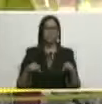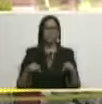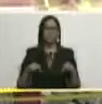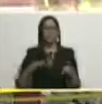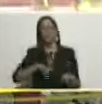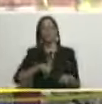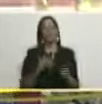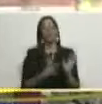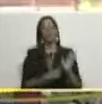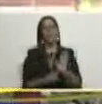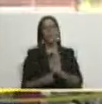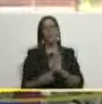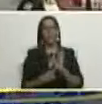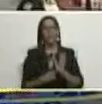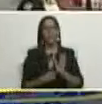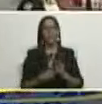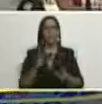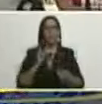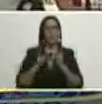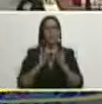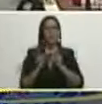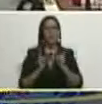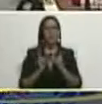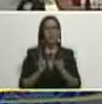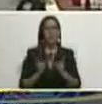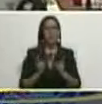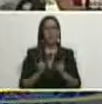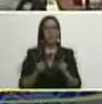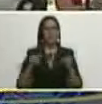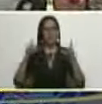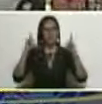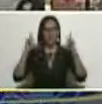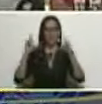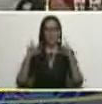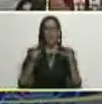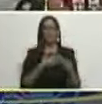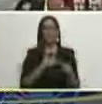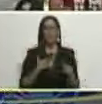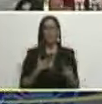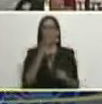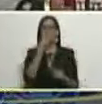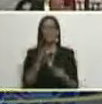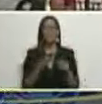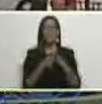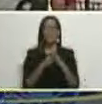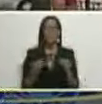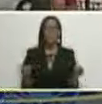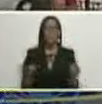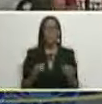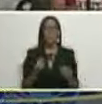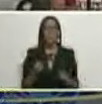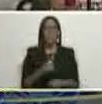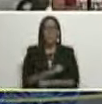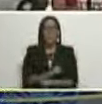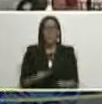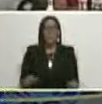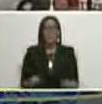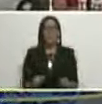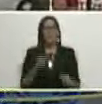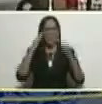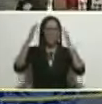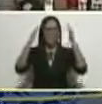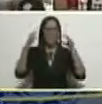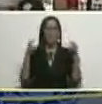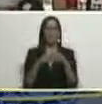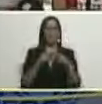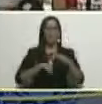Podemos mostrar algunas imágenes. Yo quería recorrer todas las canchas, pero eso hizo imposible. Vamos a saludar al equipo de